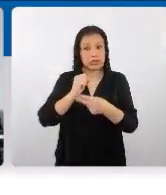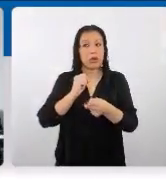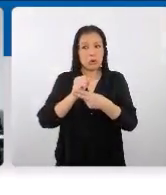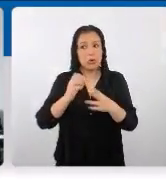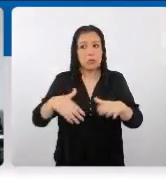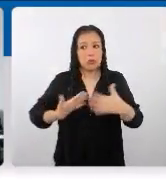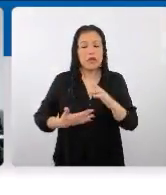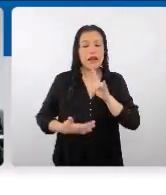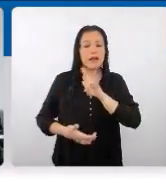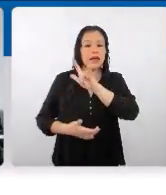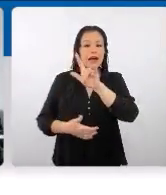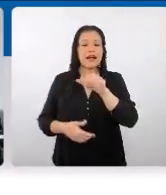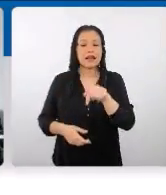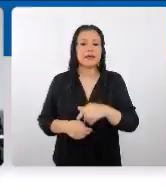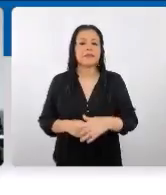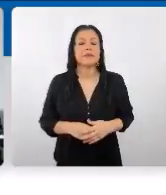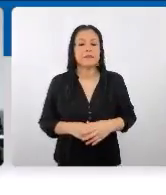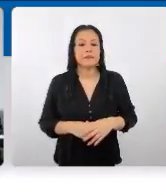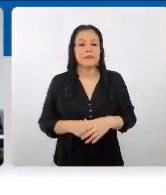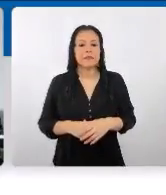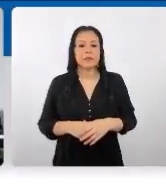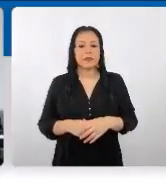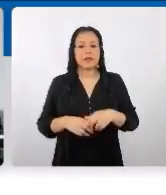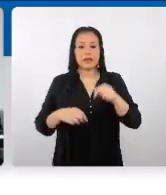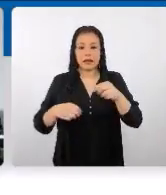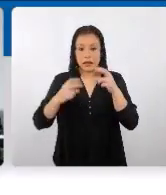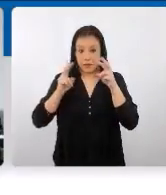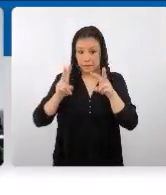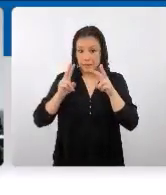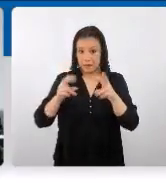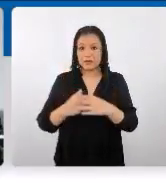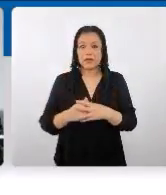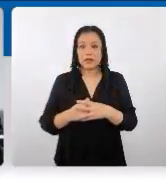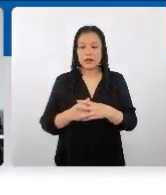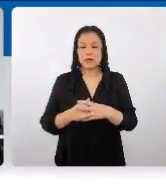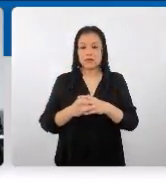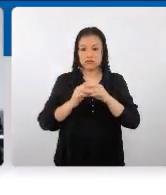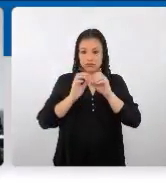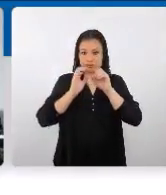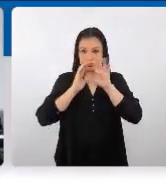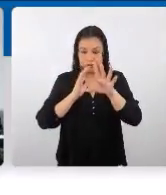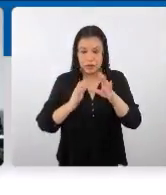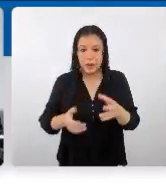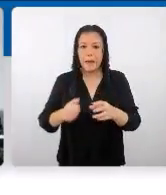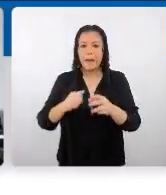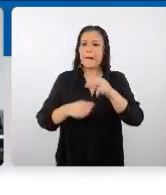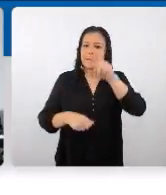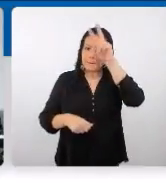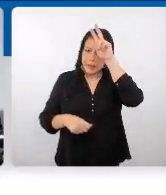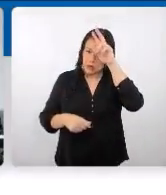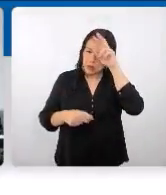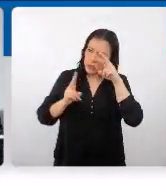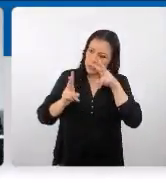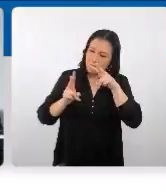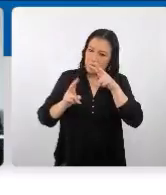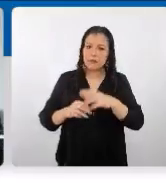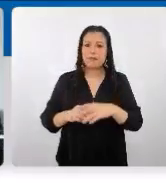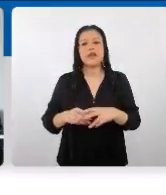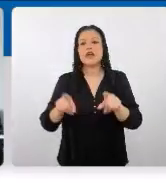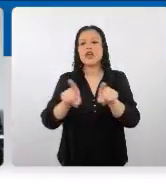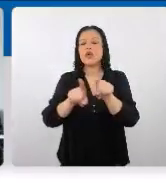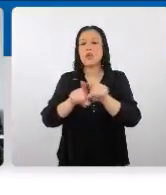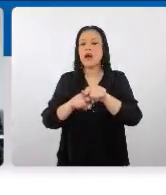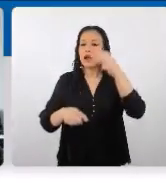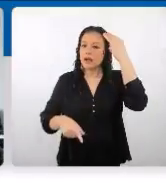muy seguro. Y acá tenemos que hacer un zoom. Perú tiene la misma percepción de seguridad que